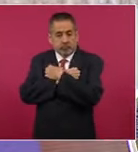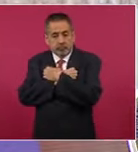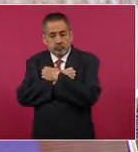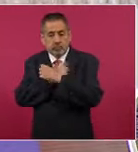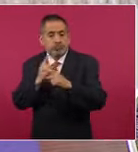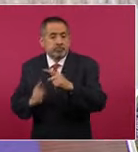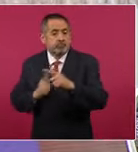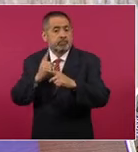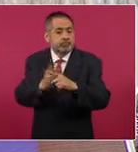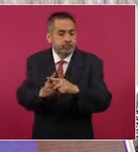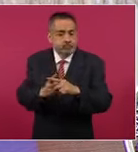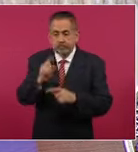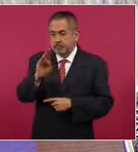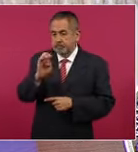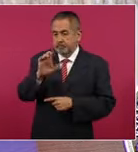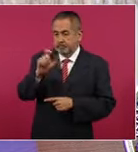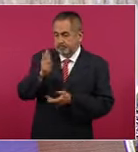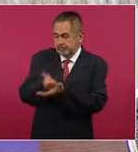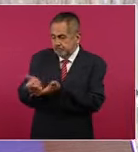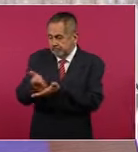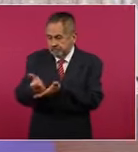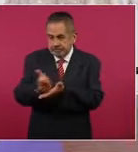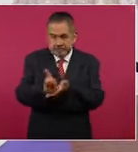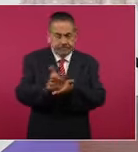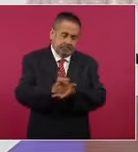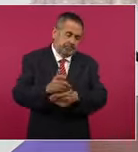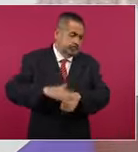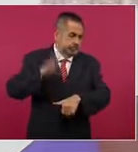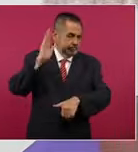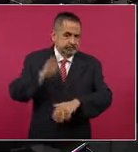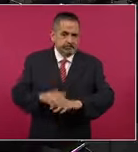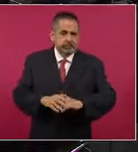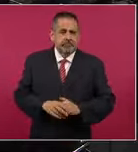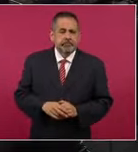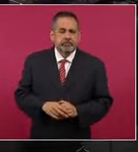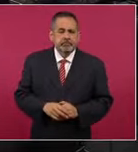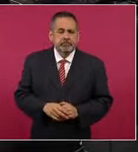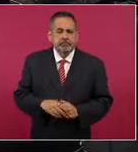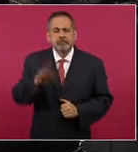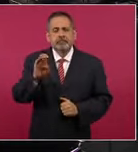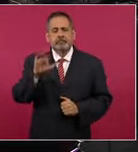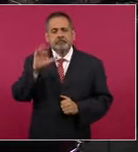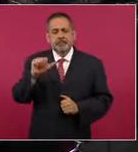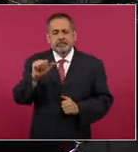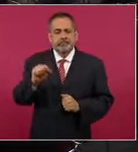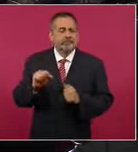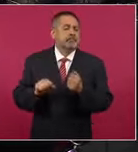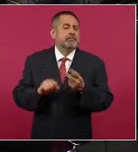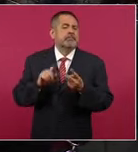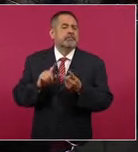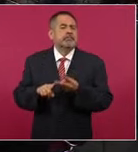becas, sí, que becas y